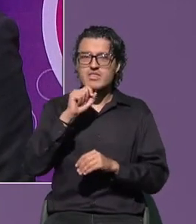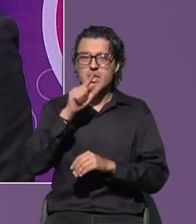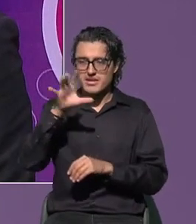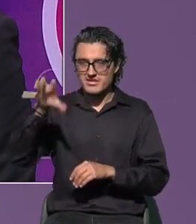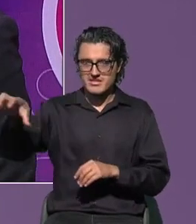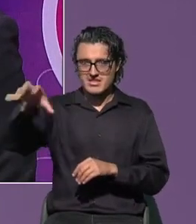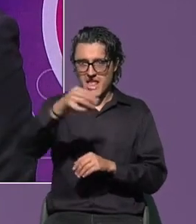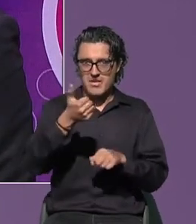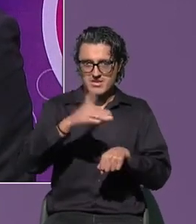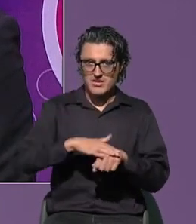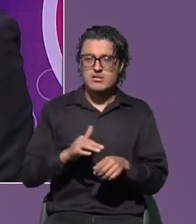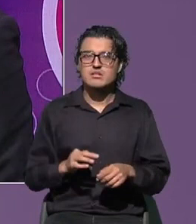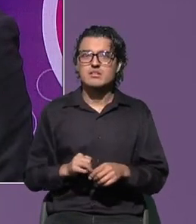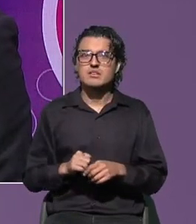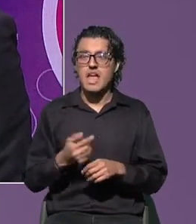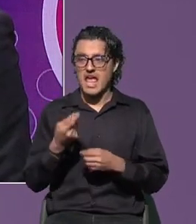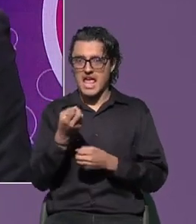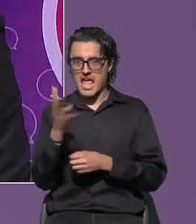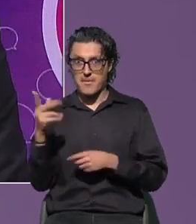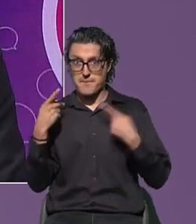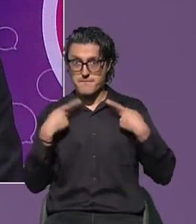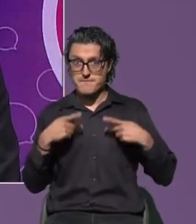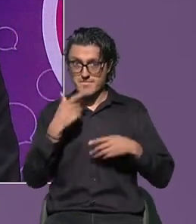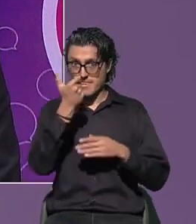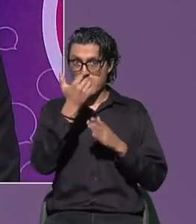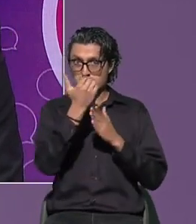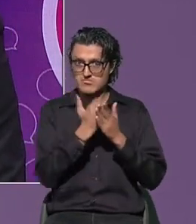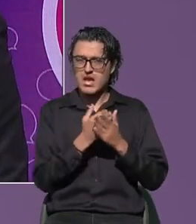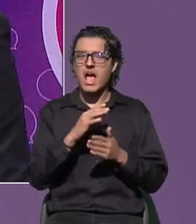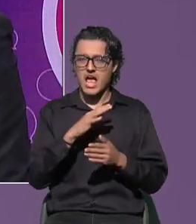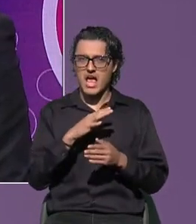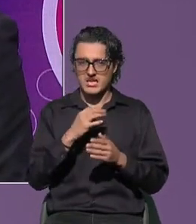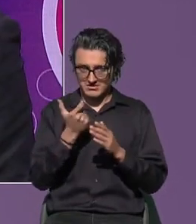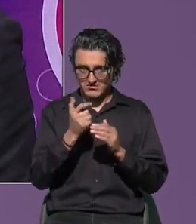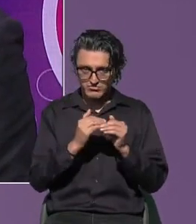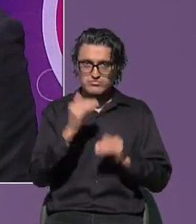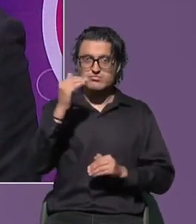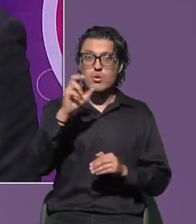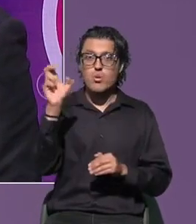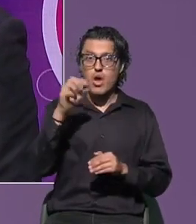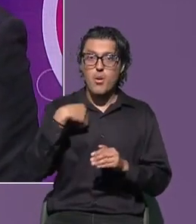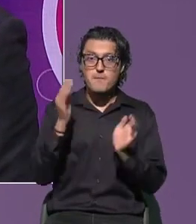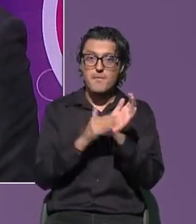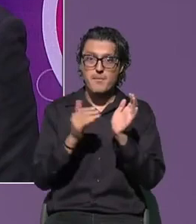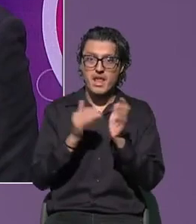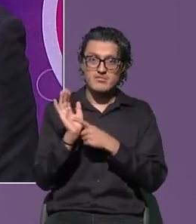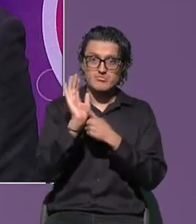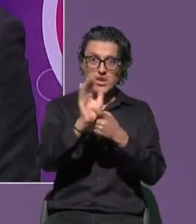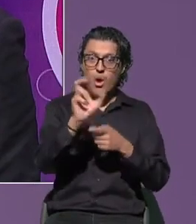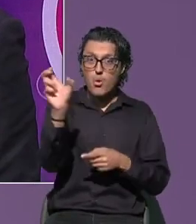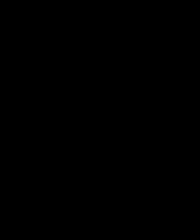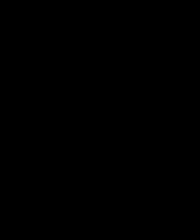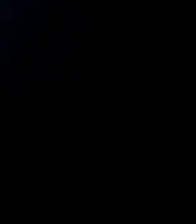sobre todo aquellos que menos ganaban se les incrementó el sueldo y se les demuestro con papel y yo espero que cuando se le demuestre pueda pedir disculpas públicas